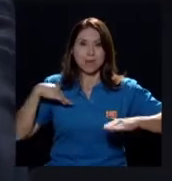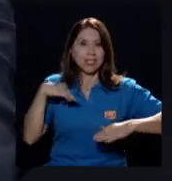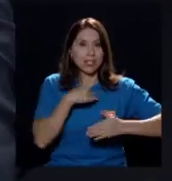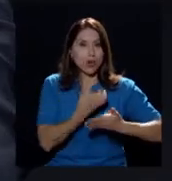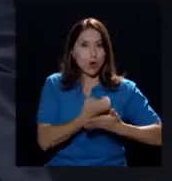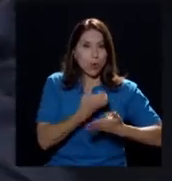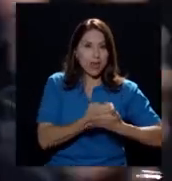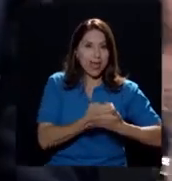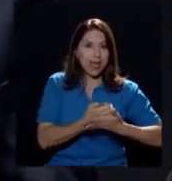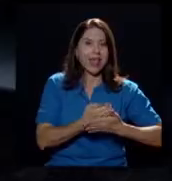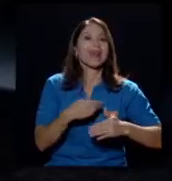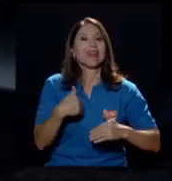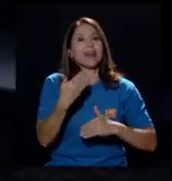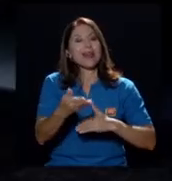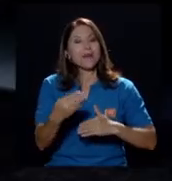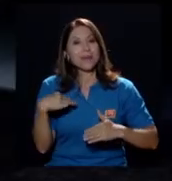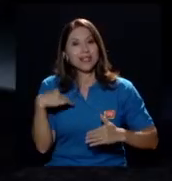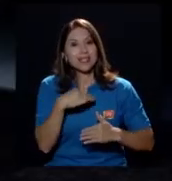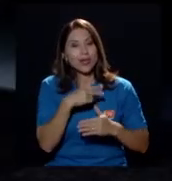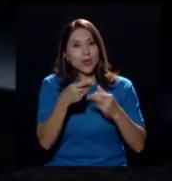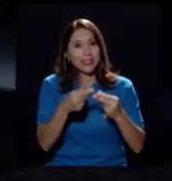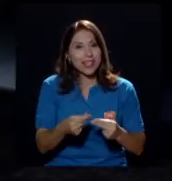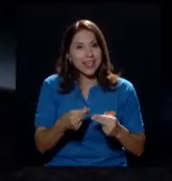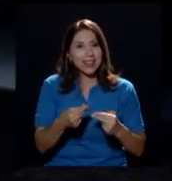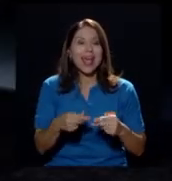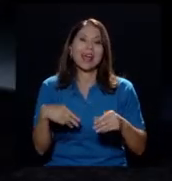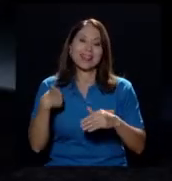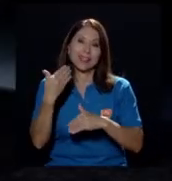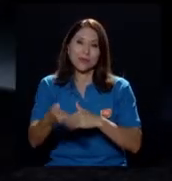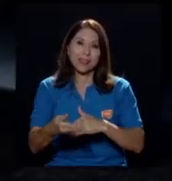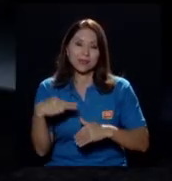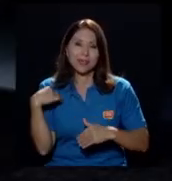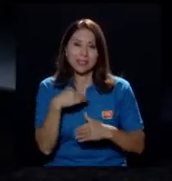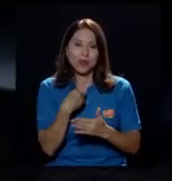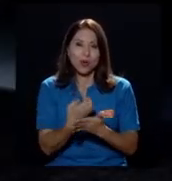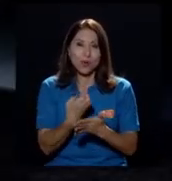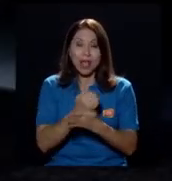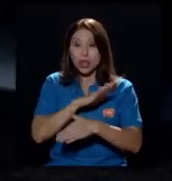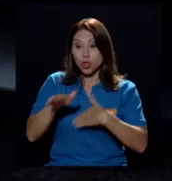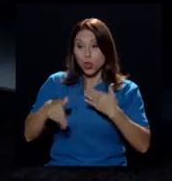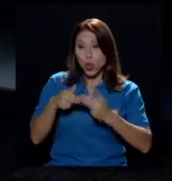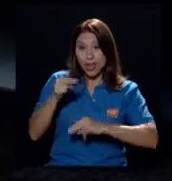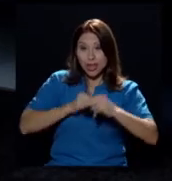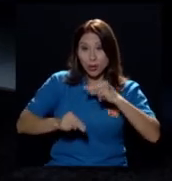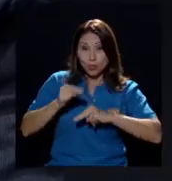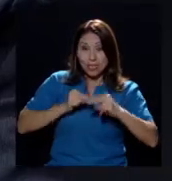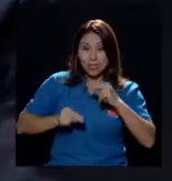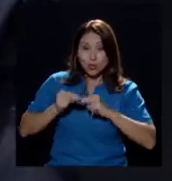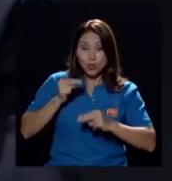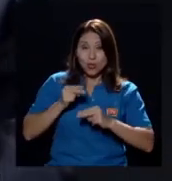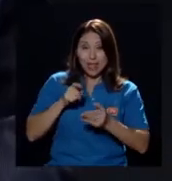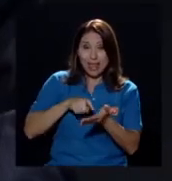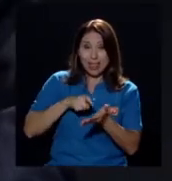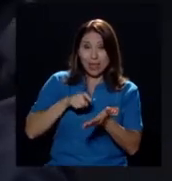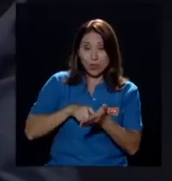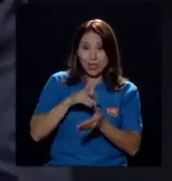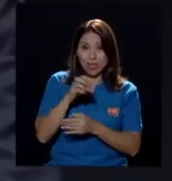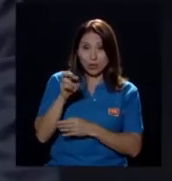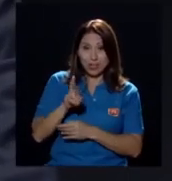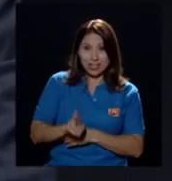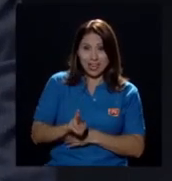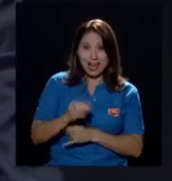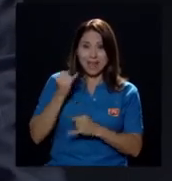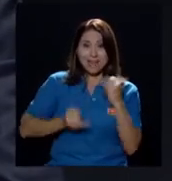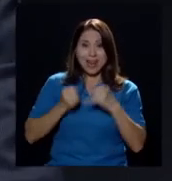economía toda la renegociación de la deuda externa de costa rica a finales de los años 80 que ha sido uno de los